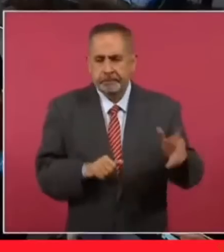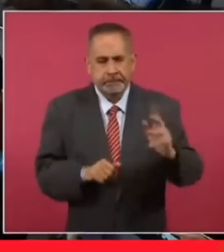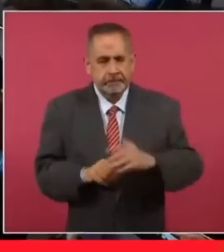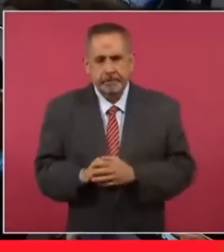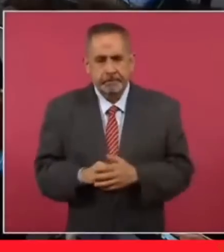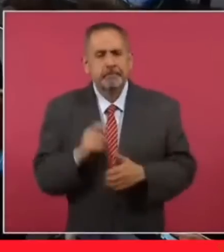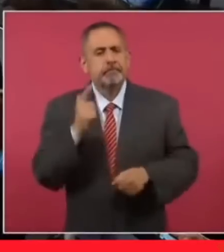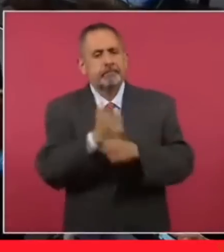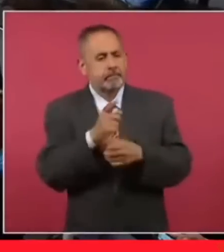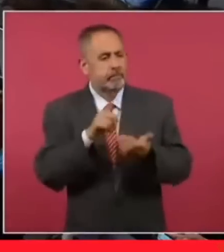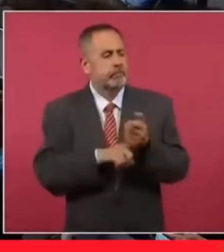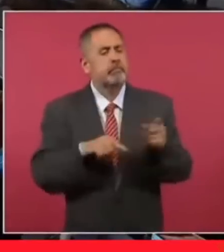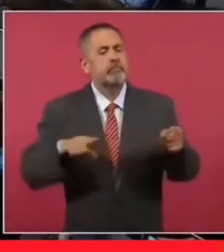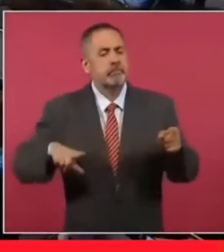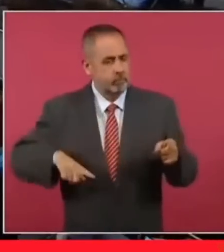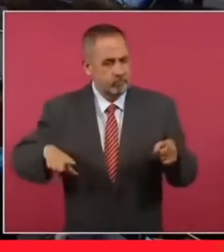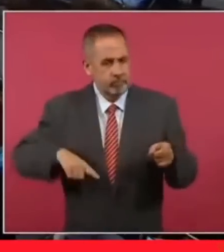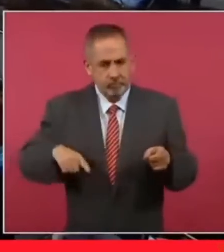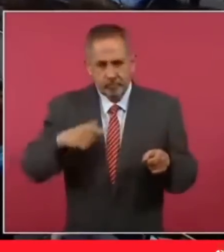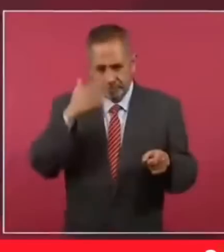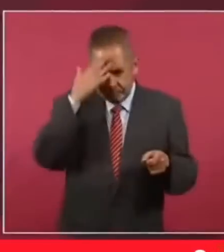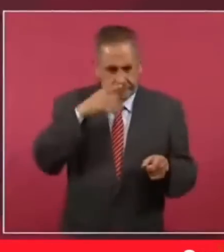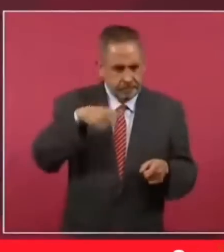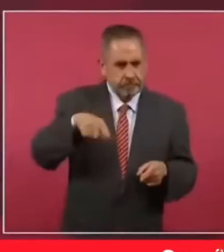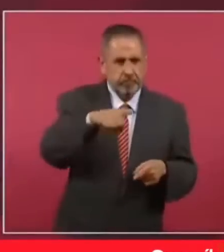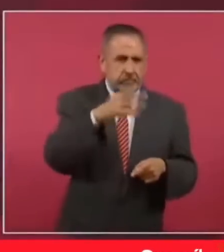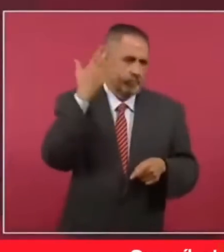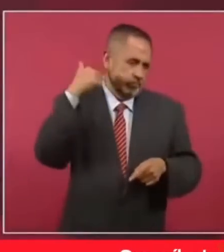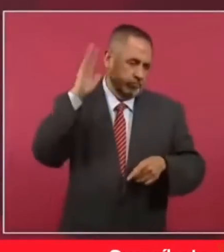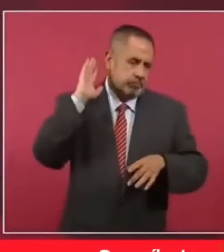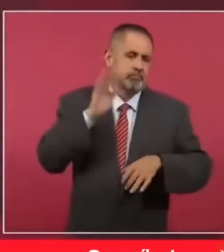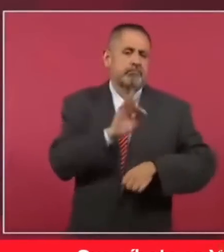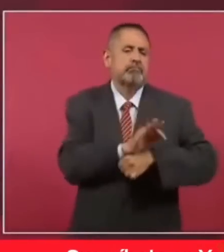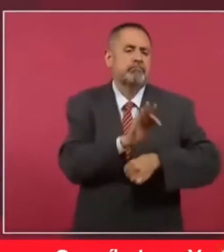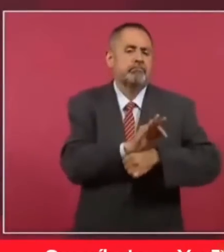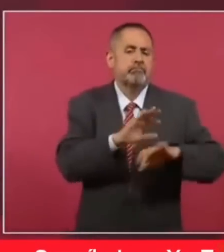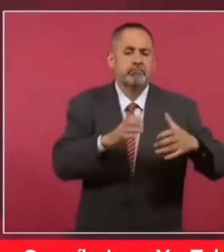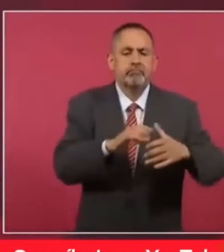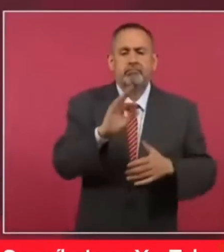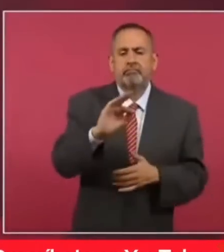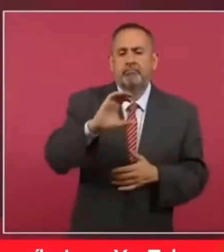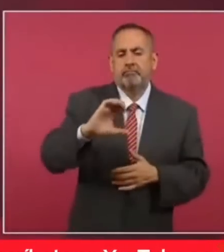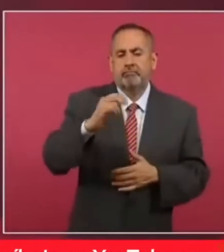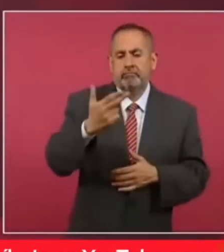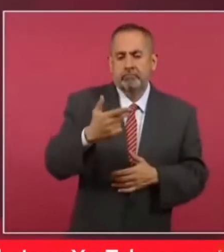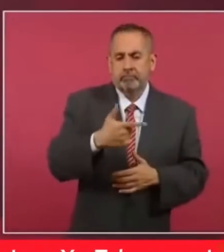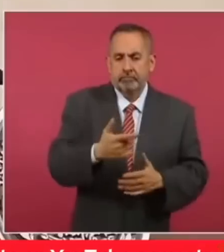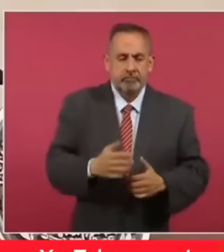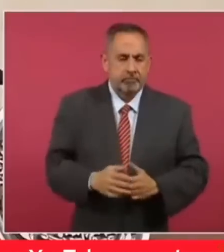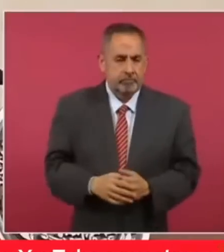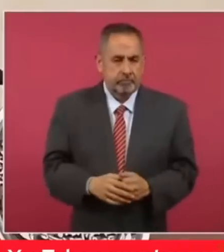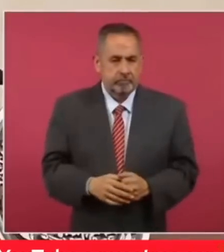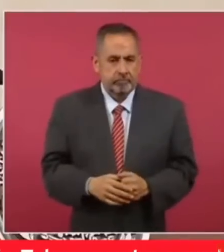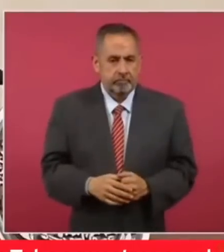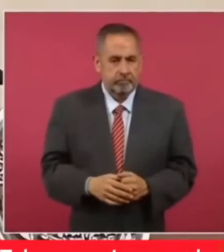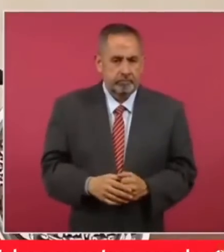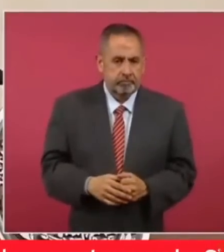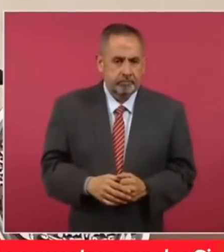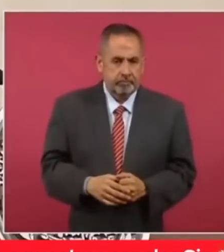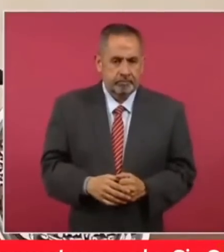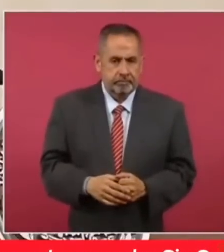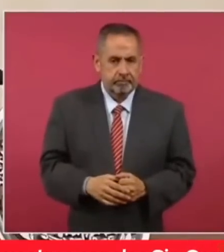en el gobierno que seguramente ustedes defendieron, de Felipe Calderón,